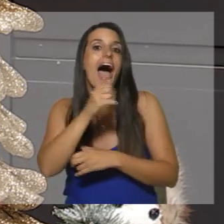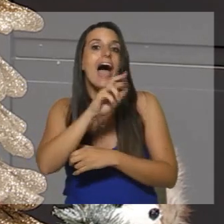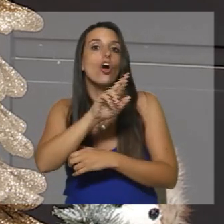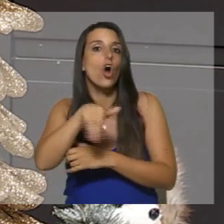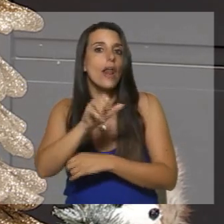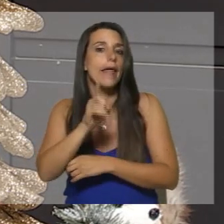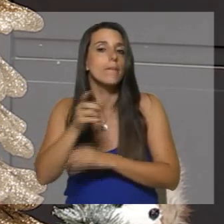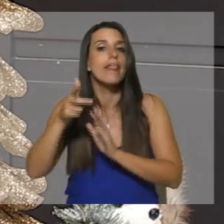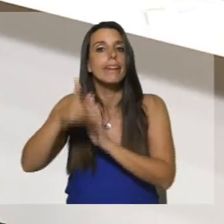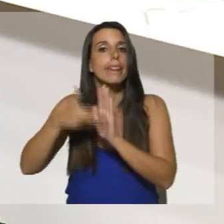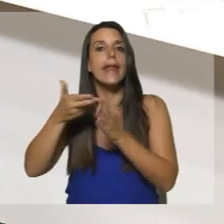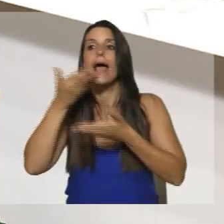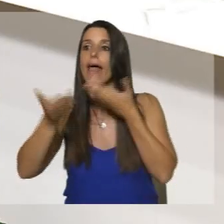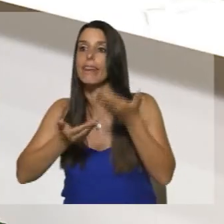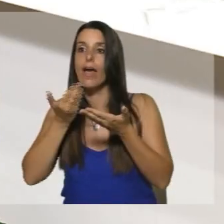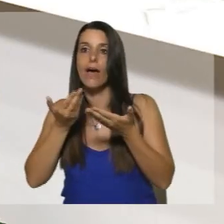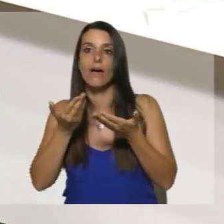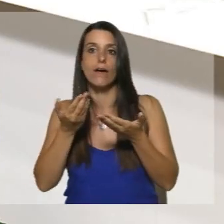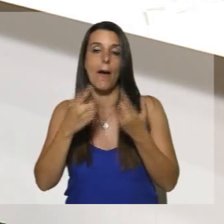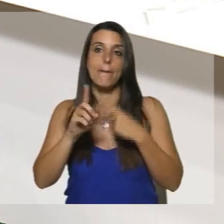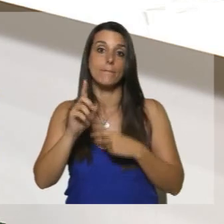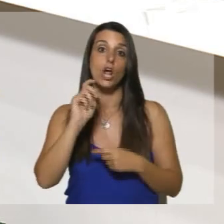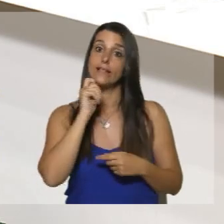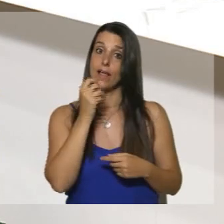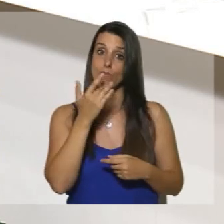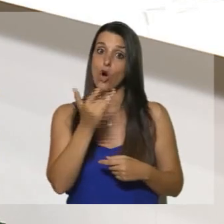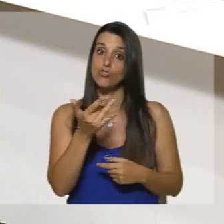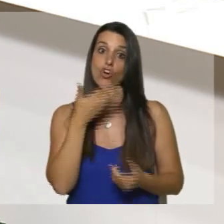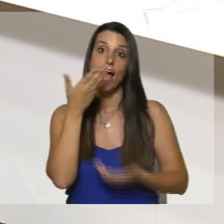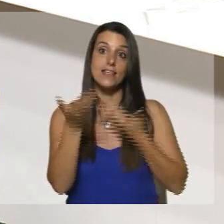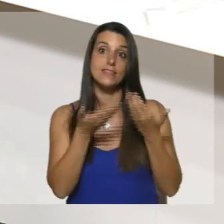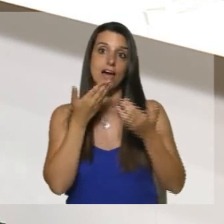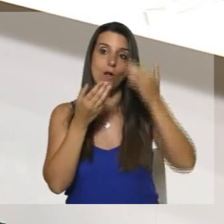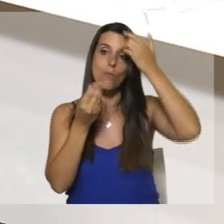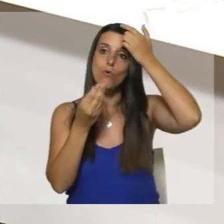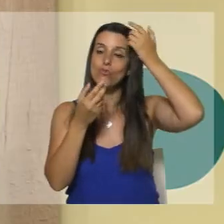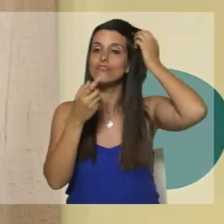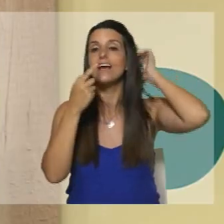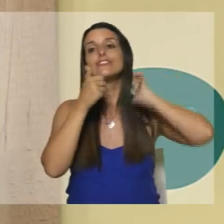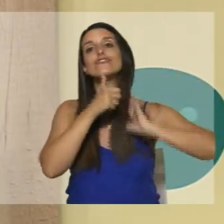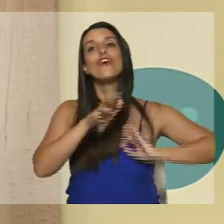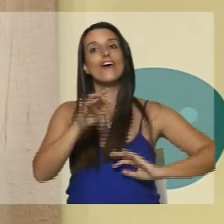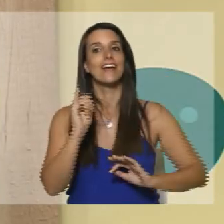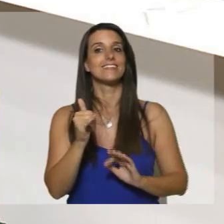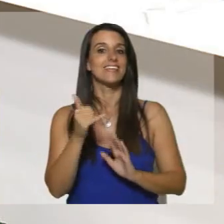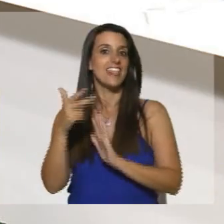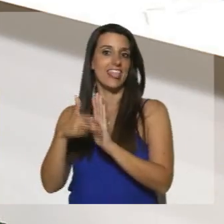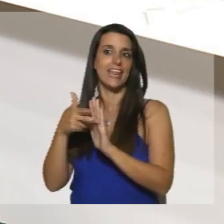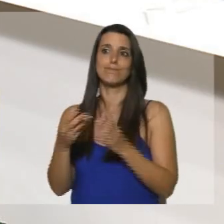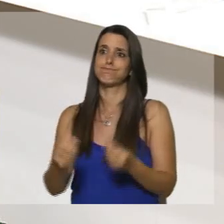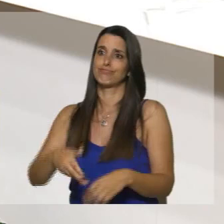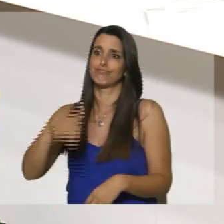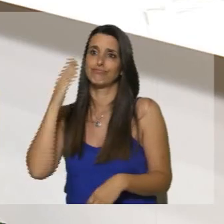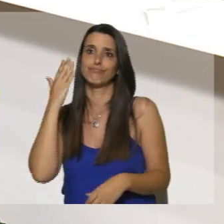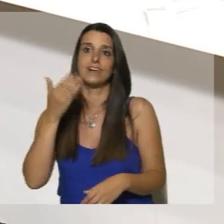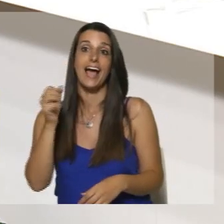cómo trasciende. No, el escenario del subte es hermoso también. Claro. Tengo muchas anécdotas del subte. Es que me imagino, sí. Porque ahí hay un